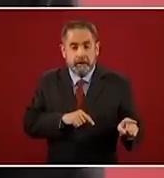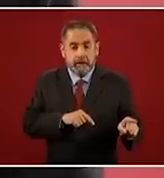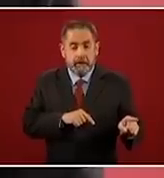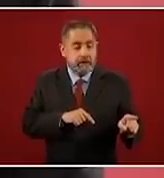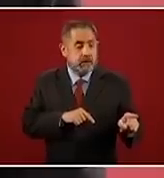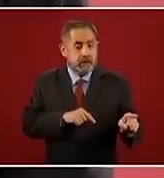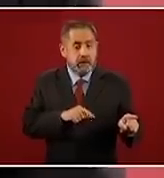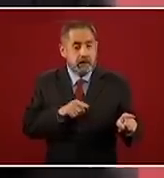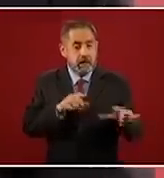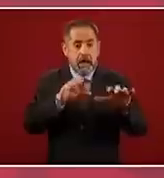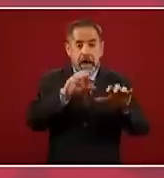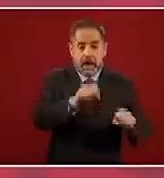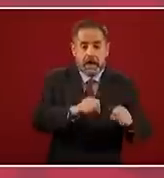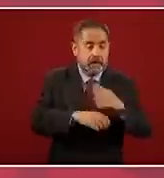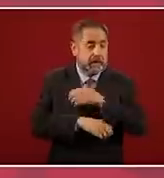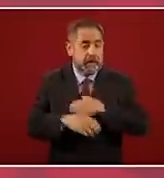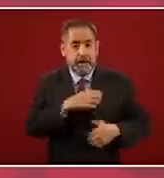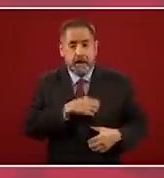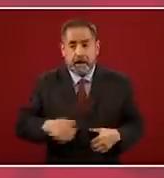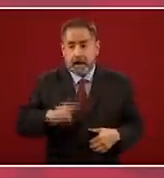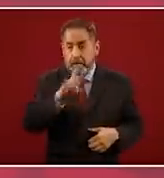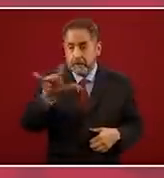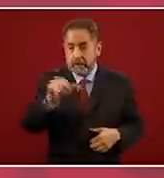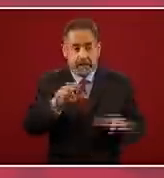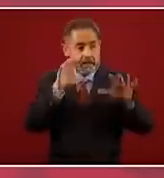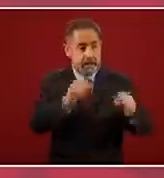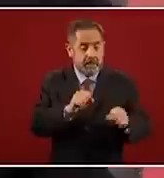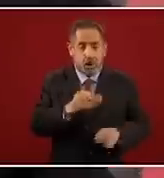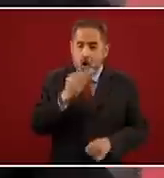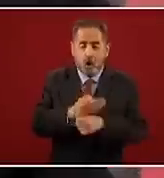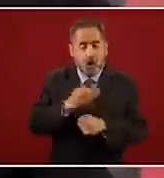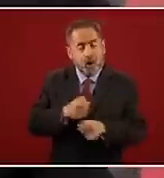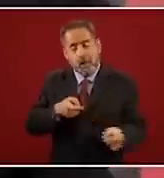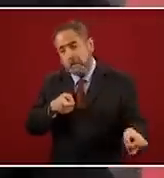detenía a Villa, se le pasara por las armas de inmediato.